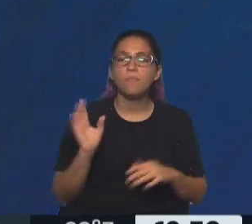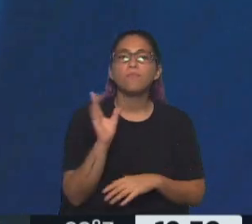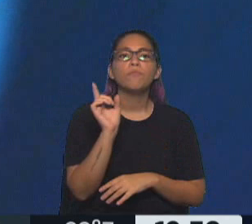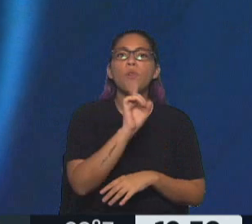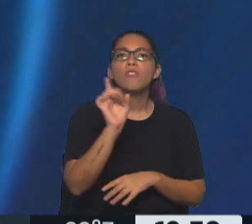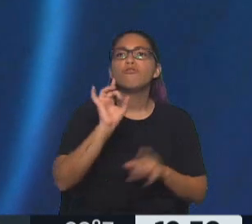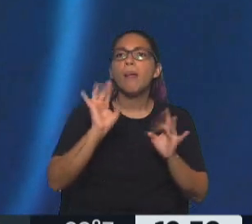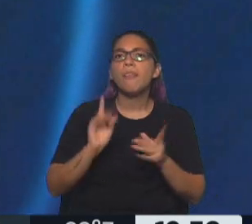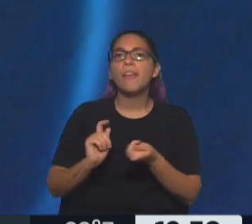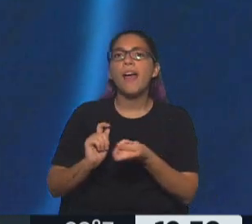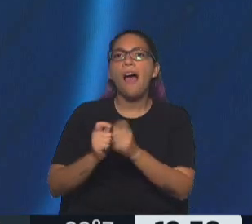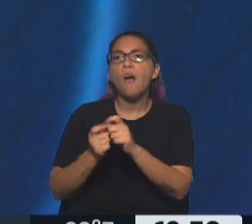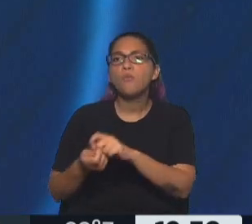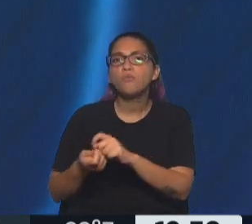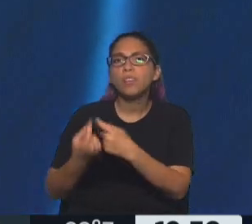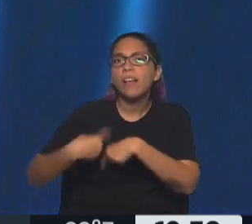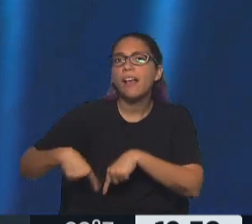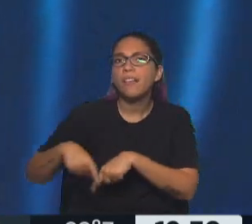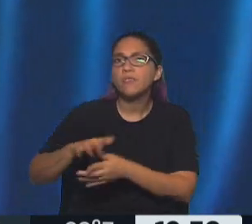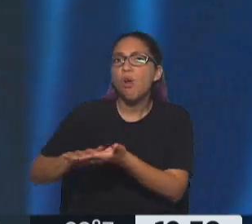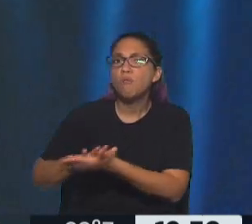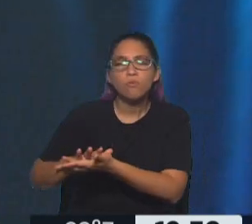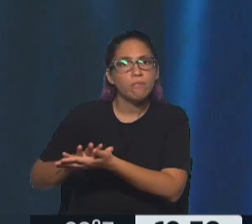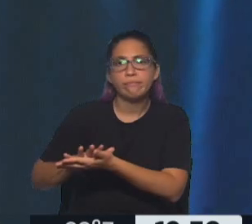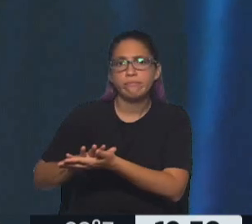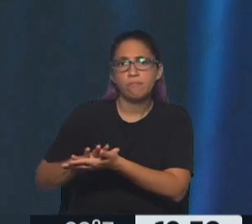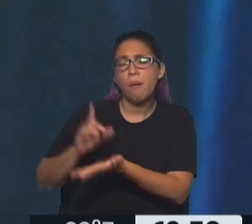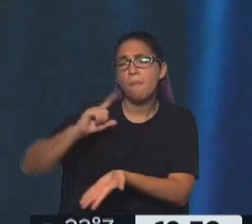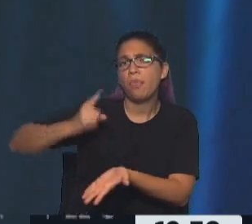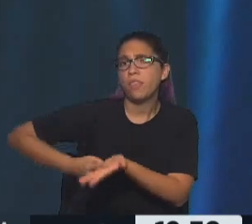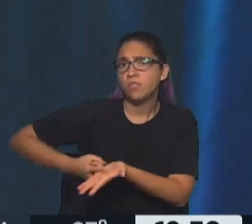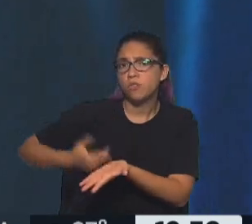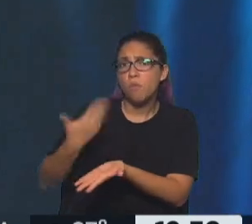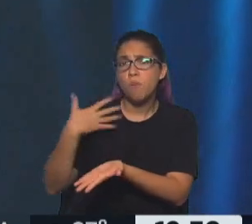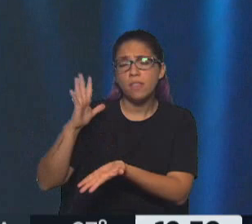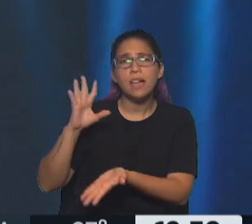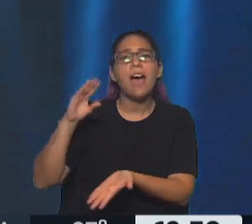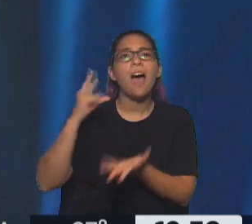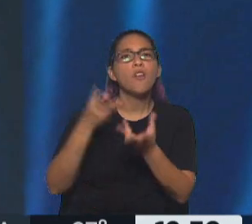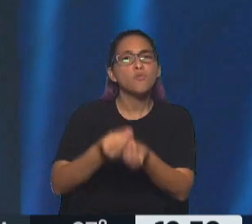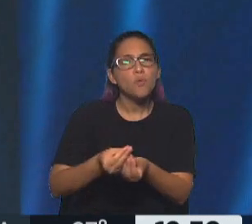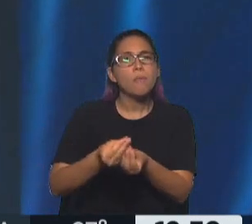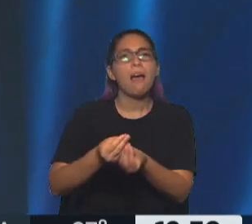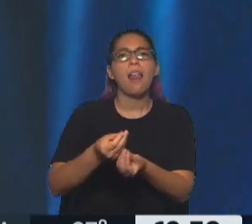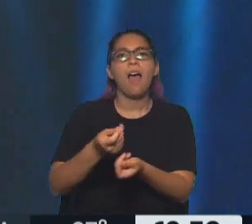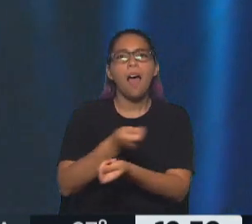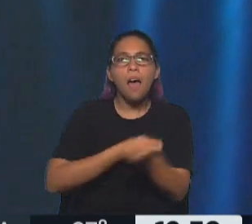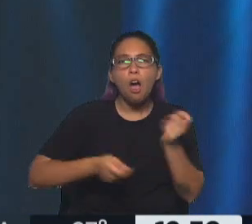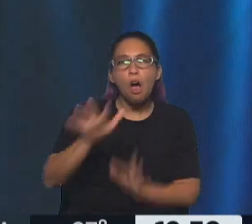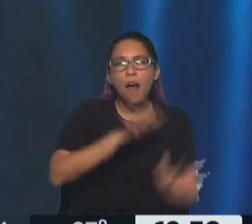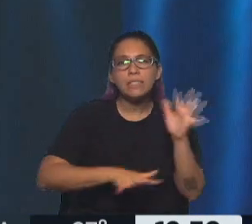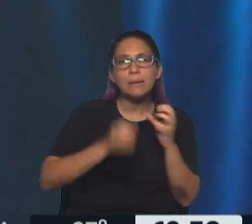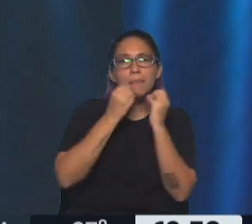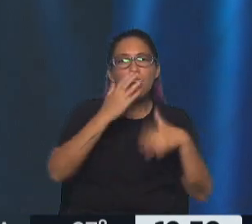haciendo ajuste de déficit fiscal, que por cierto puede ser una medida que contribuya a ordenar la macro, de la misma manera organizar